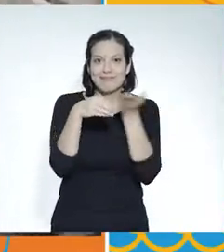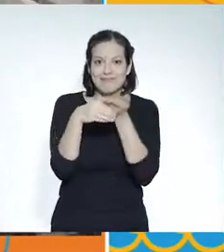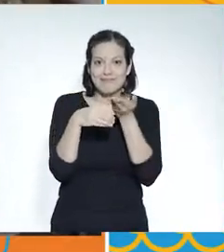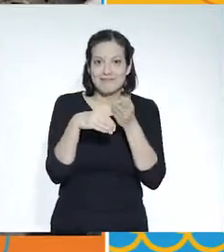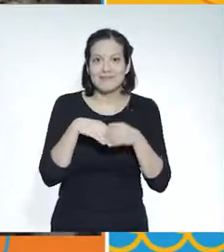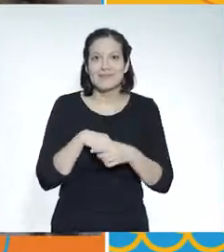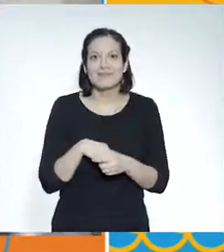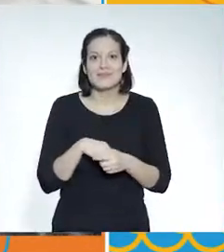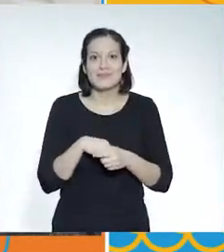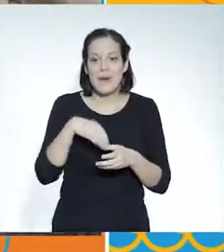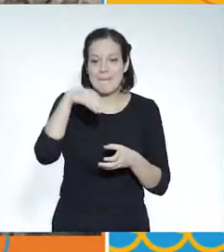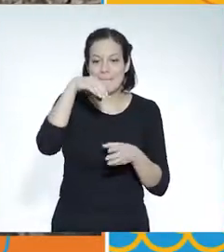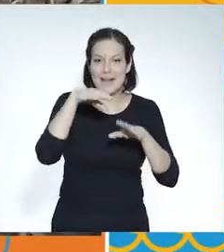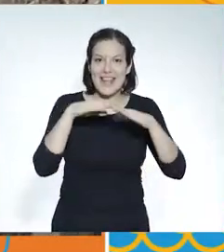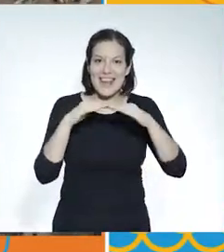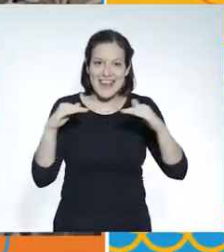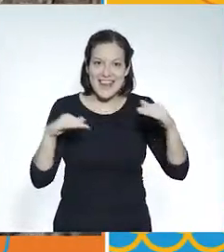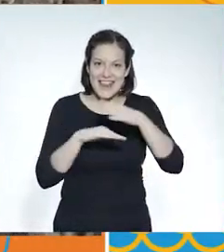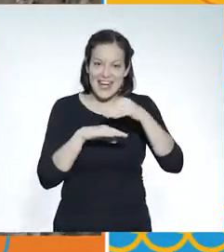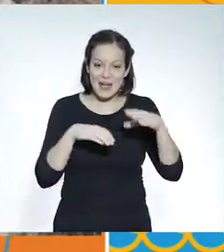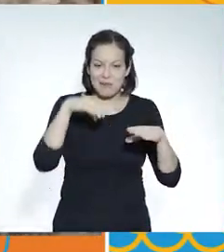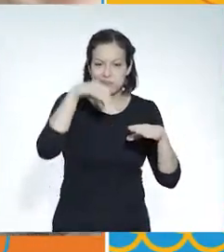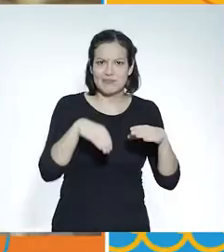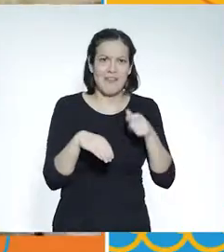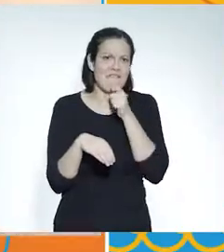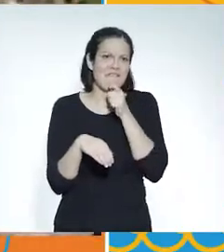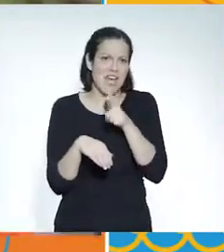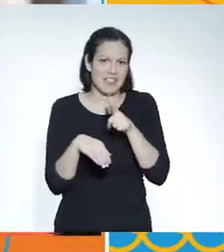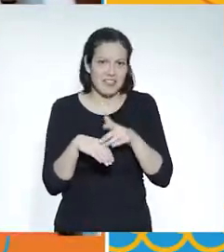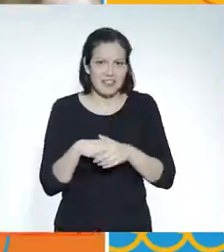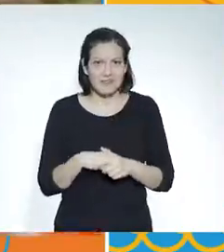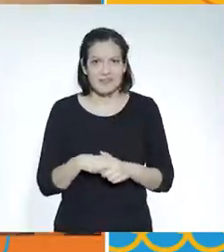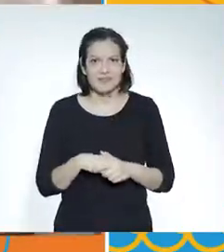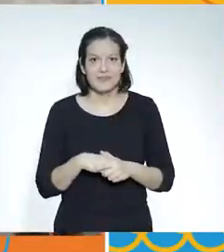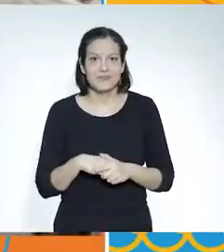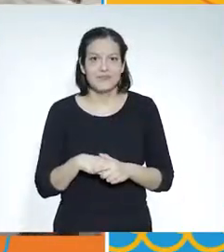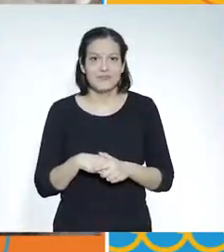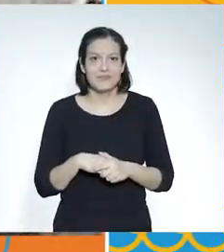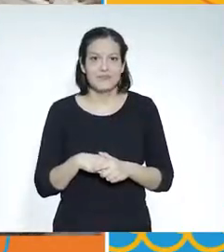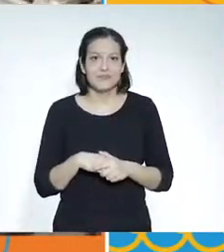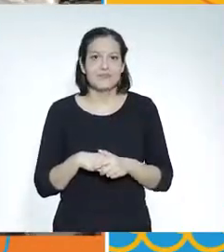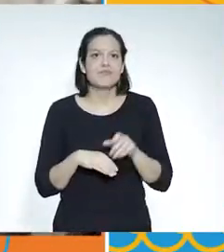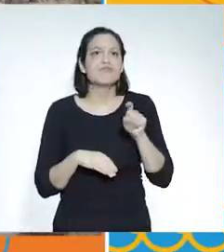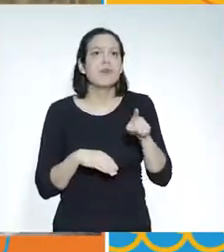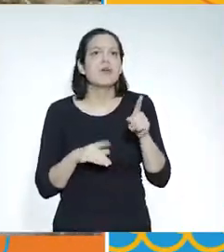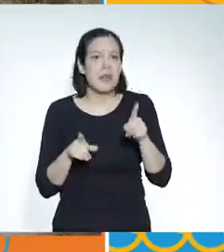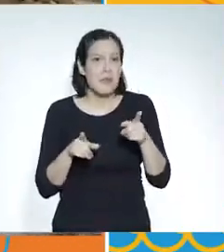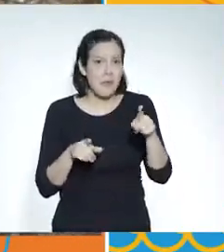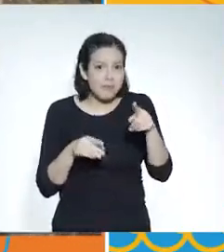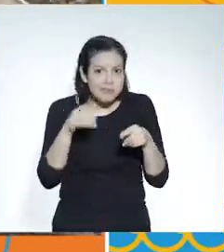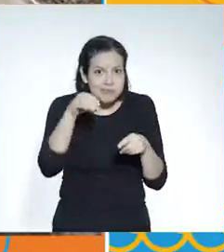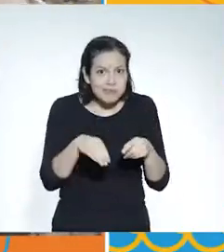arriba y se planta. Sencillo. ¿Toma? ¿Planta una